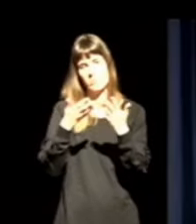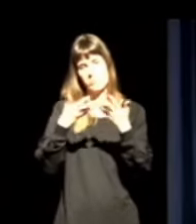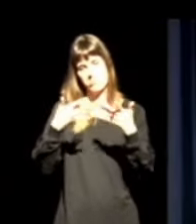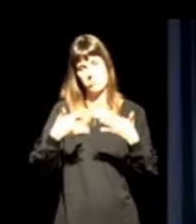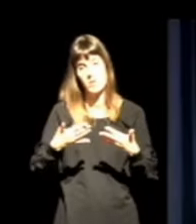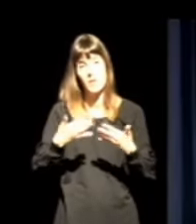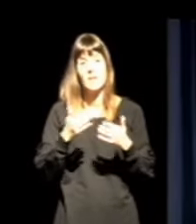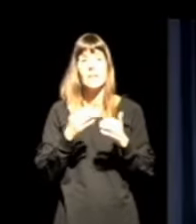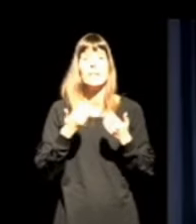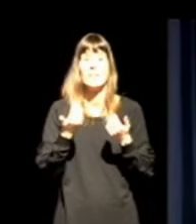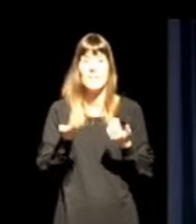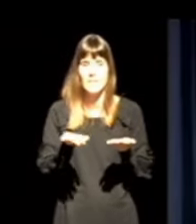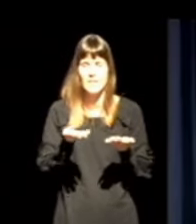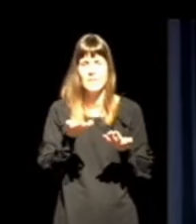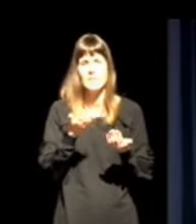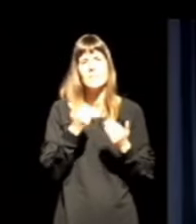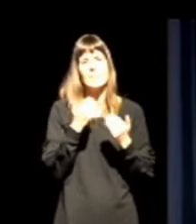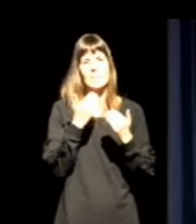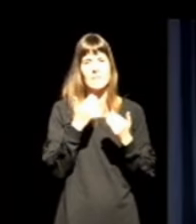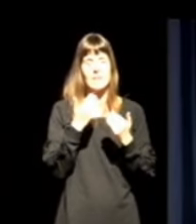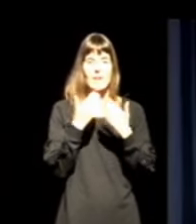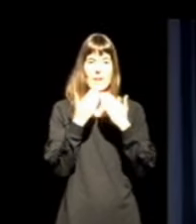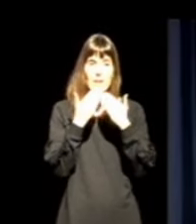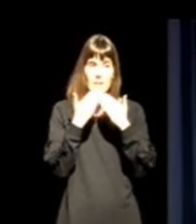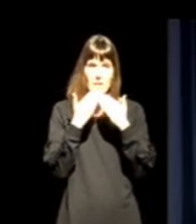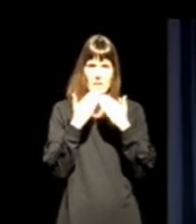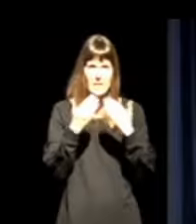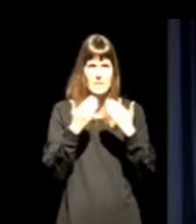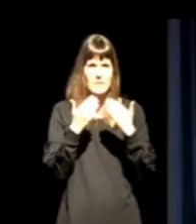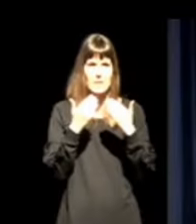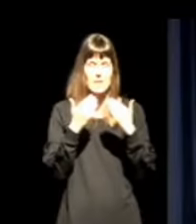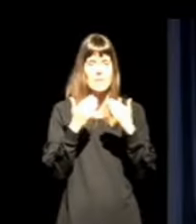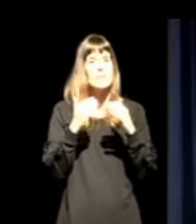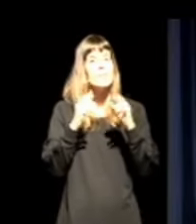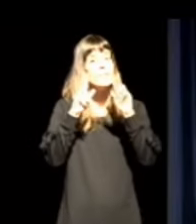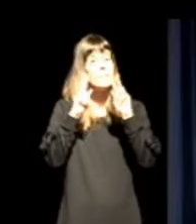yo a través del trabajo con la fotobiografía,